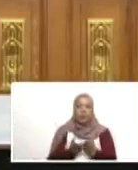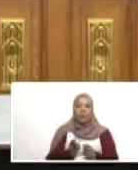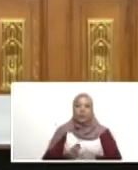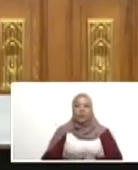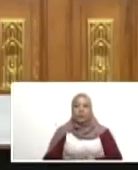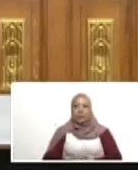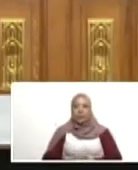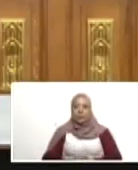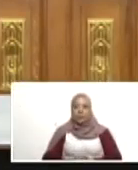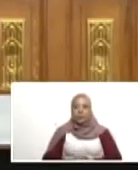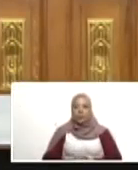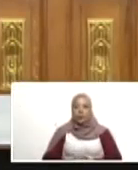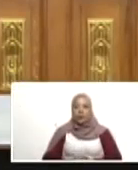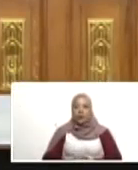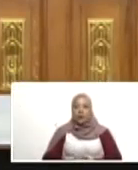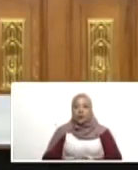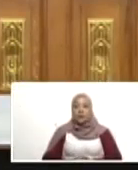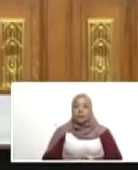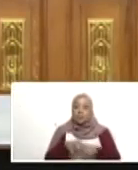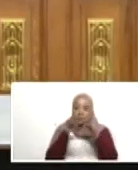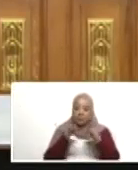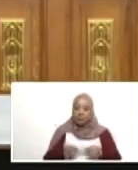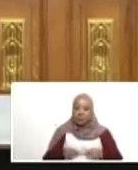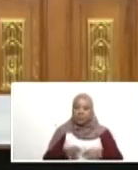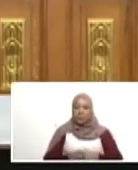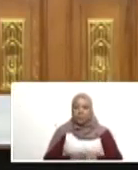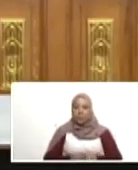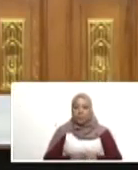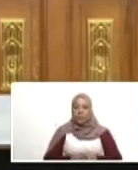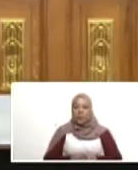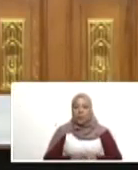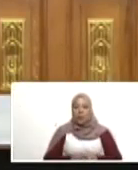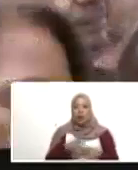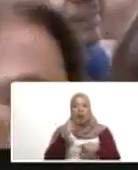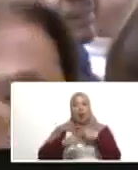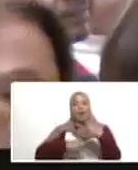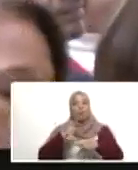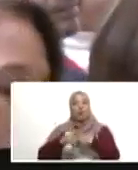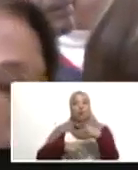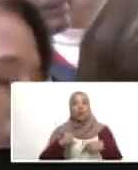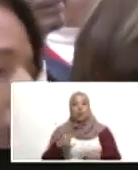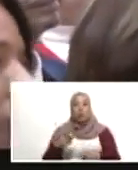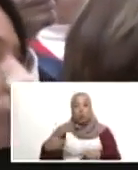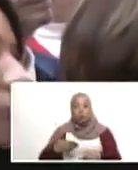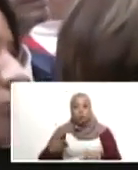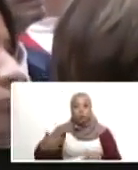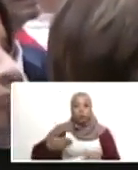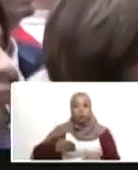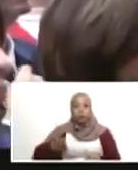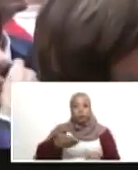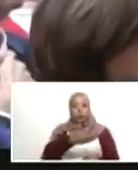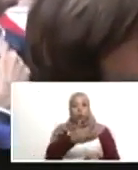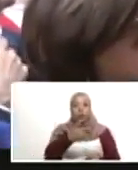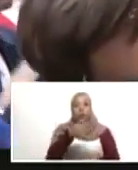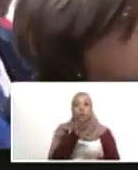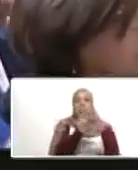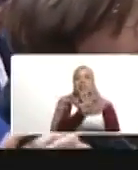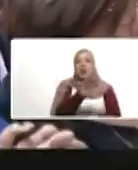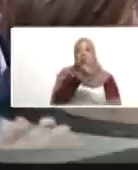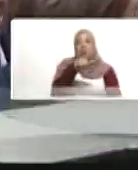inmenso correcto la producción agropecuaria creció en